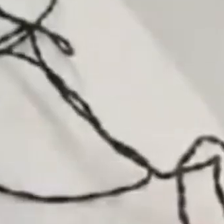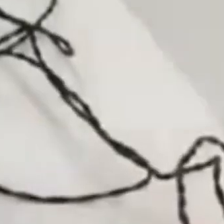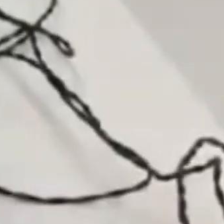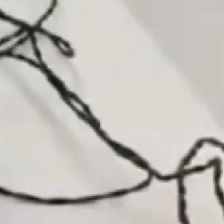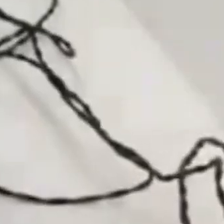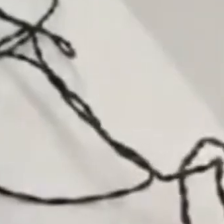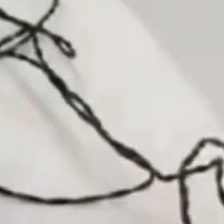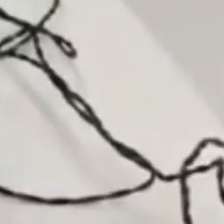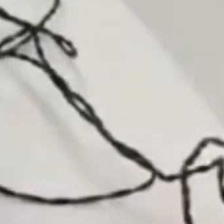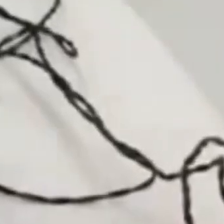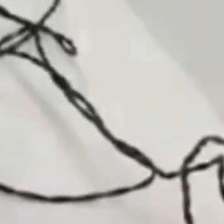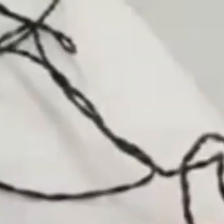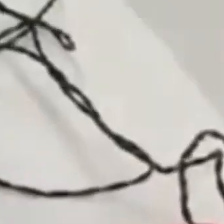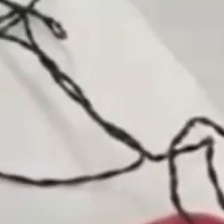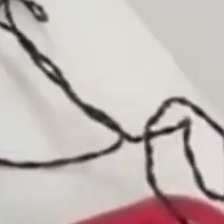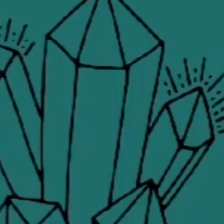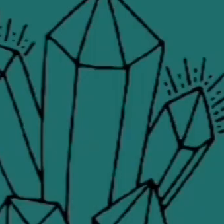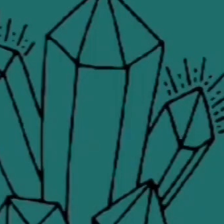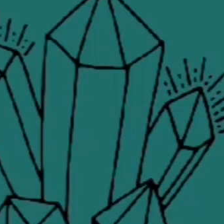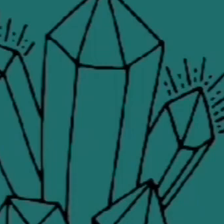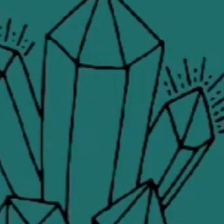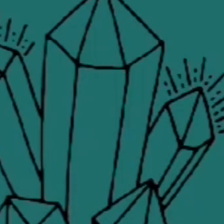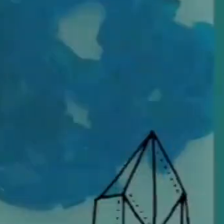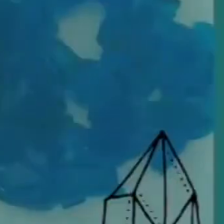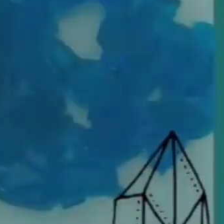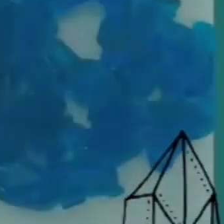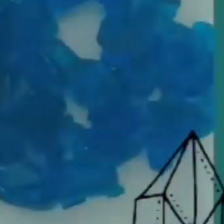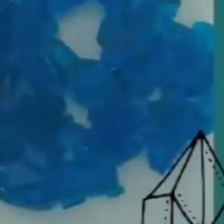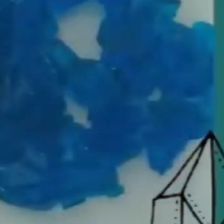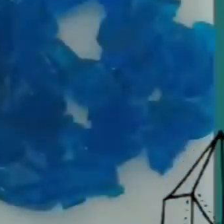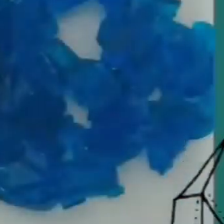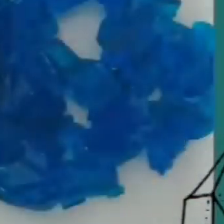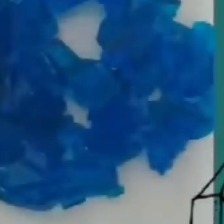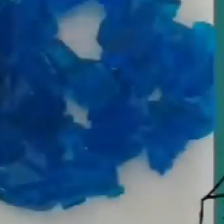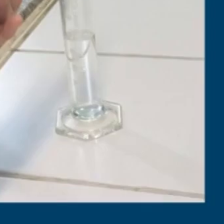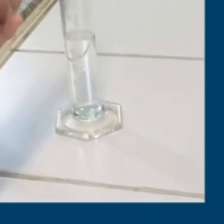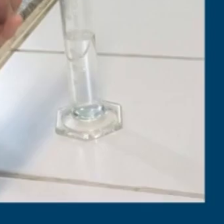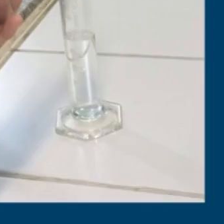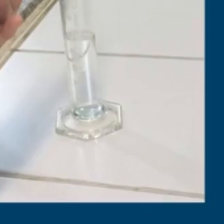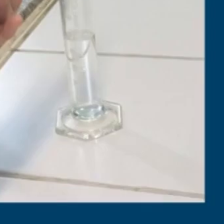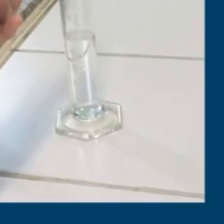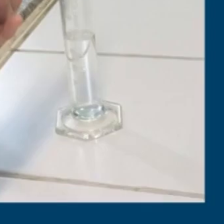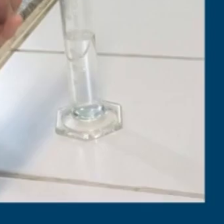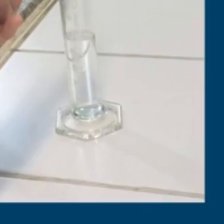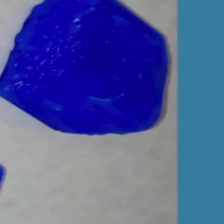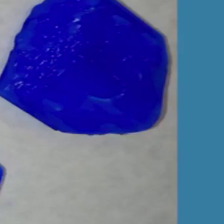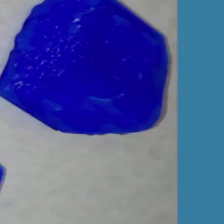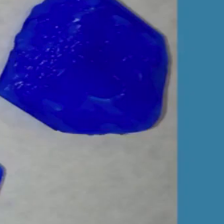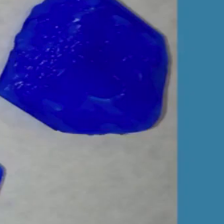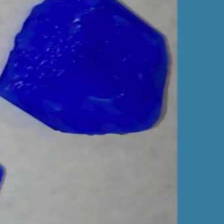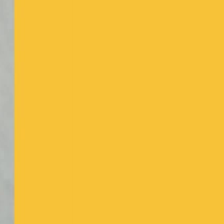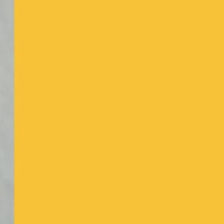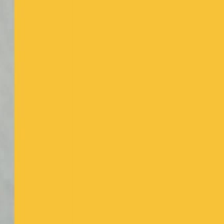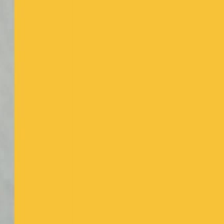de incentivar el interés por la ciencia y la investigación y formar a quienes participan, especialmente niñas, niños y jóvenes, en